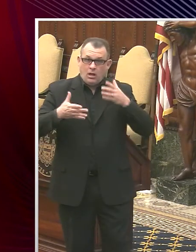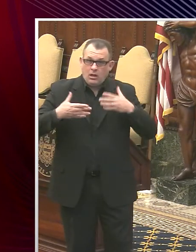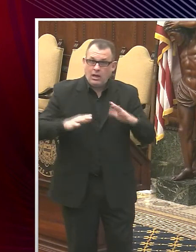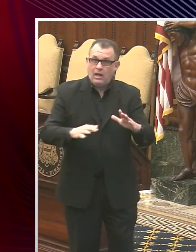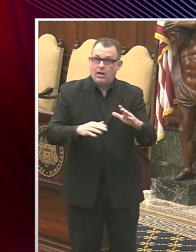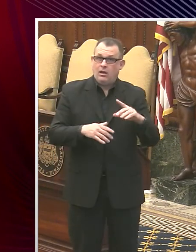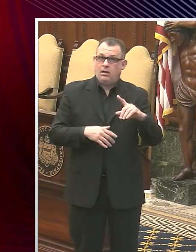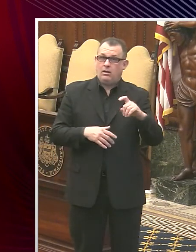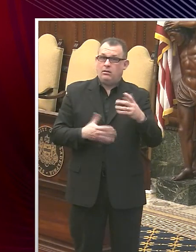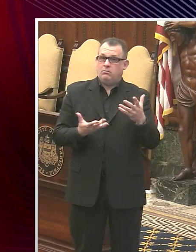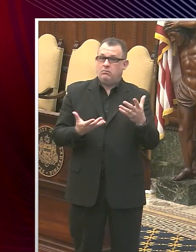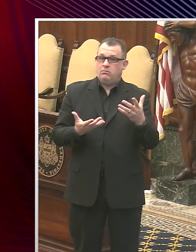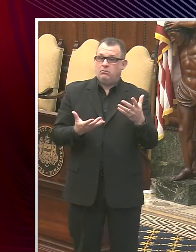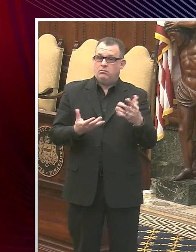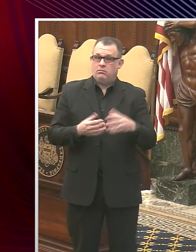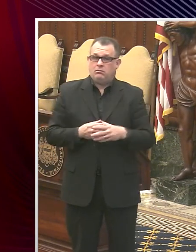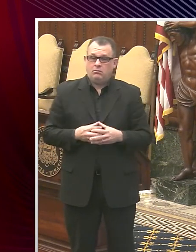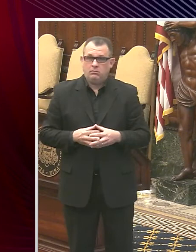up?